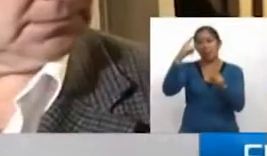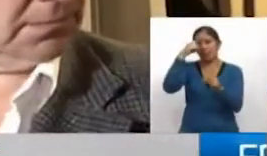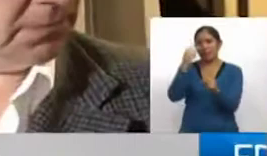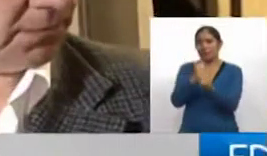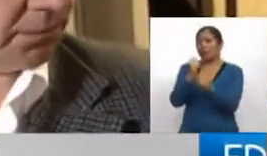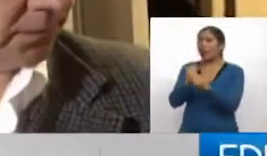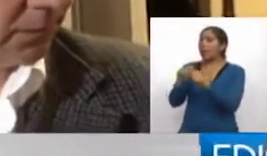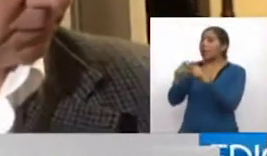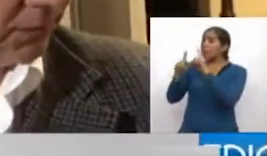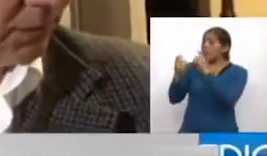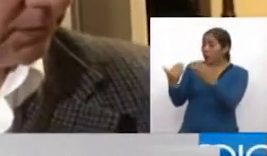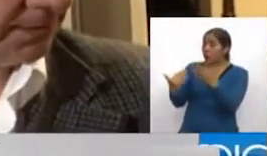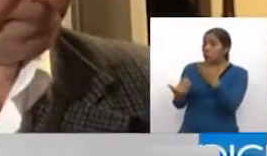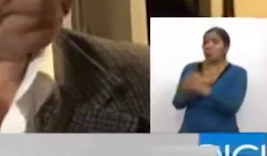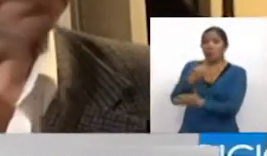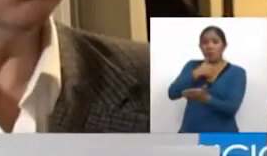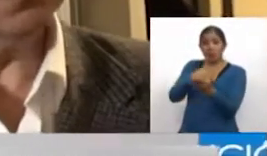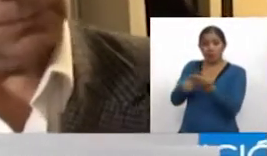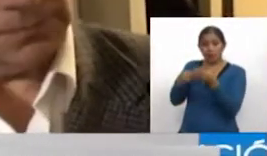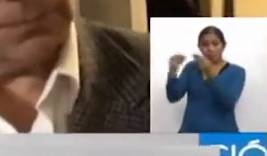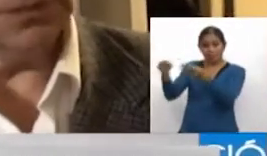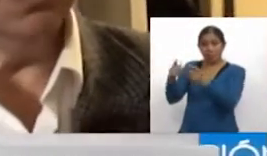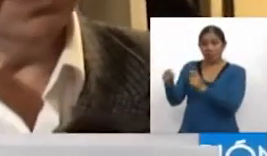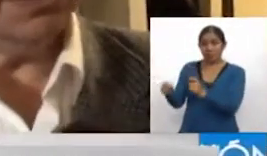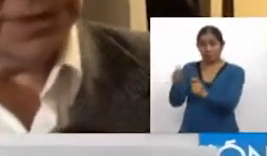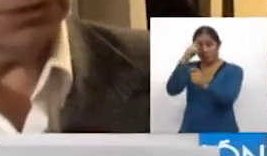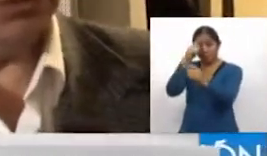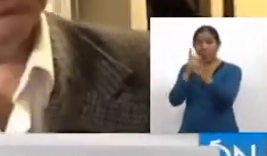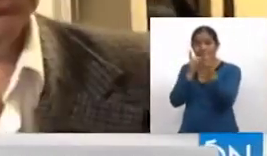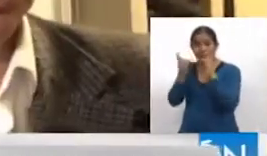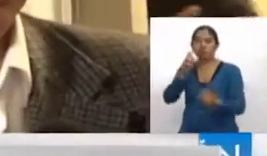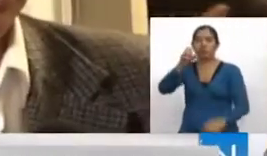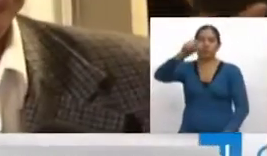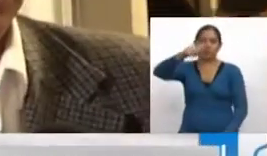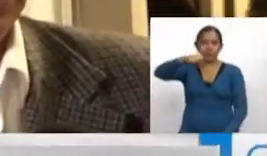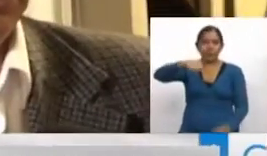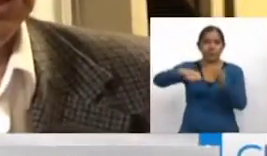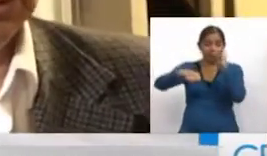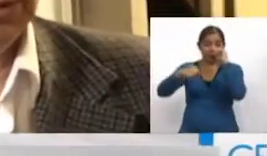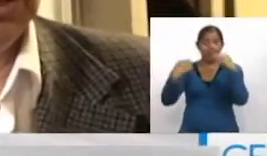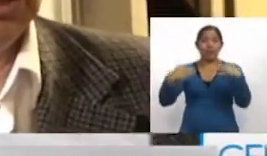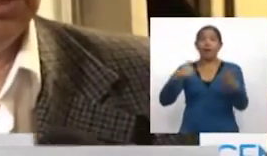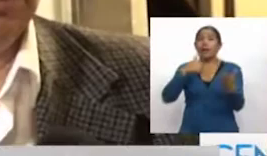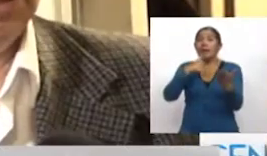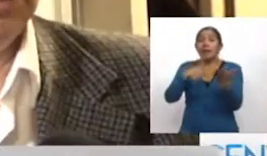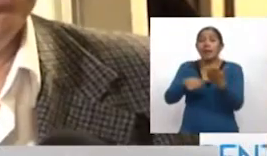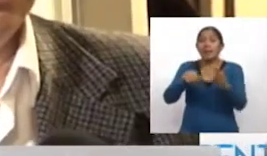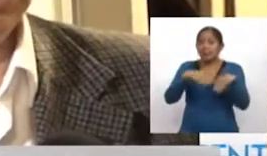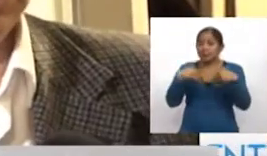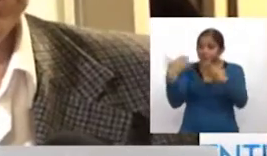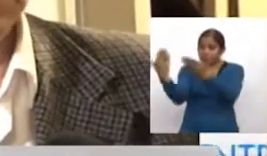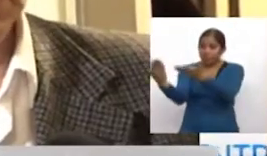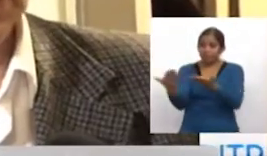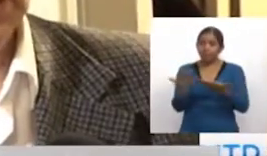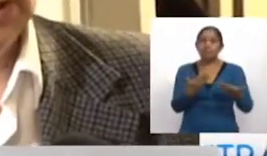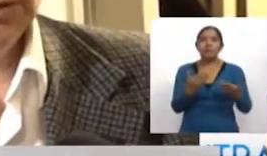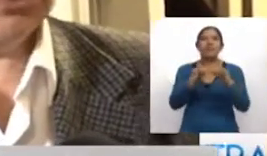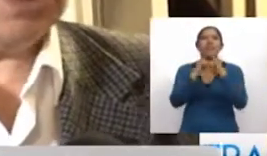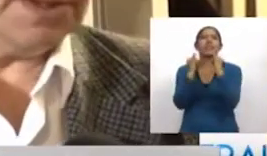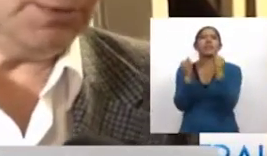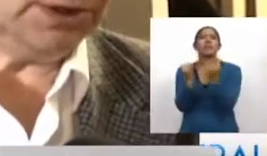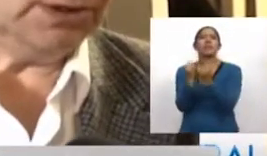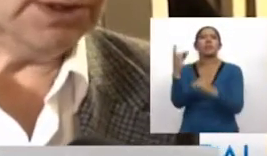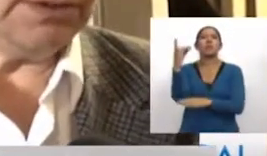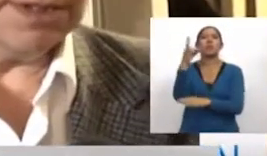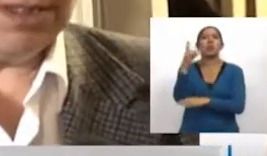Presidente, ahora se ha enviado una nueva carta también al sector de transporte invitándolos al diálogo. En efecto, hemos hecho una nueva invitación a la Cámara Boliviana de Transporte. Nos